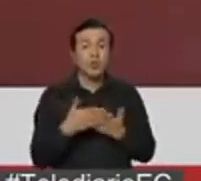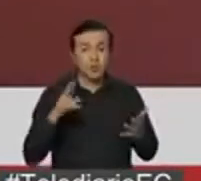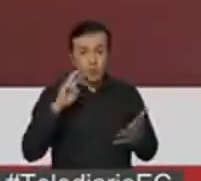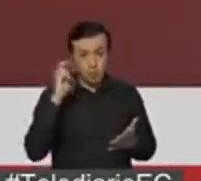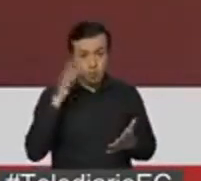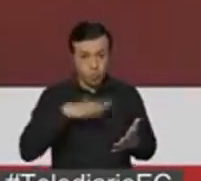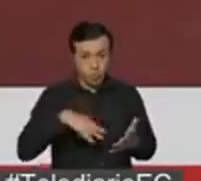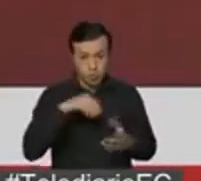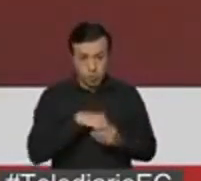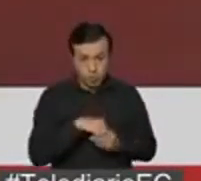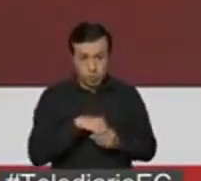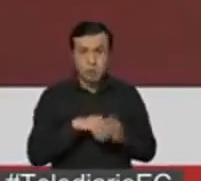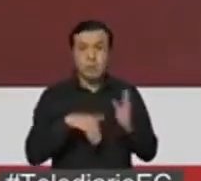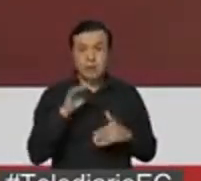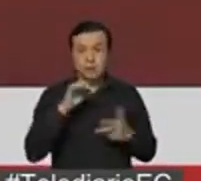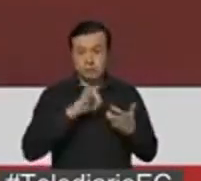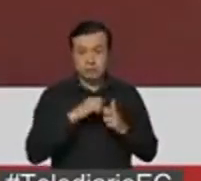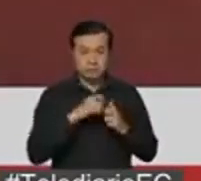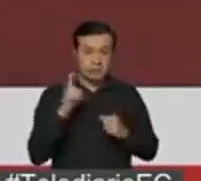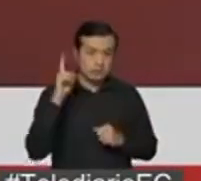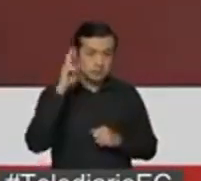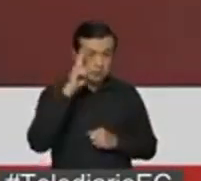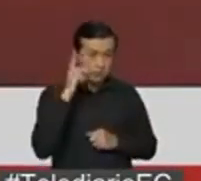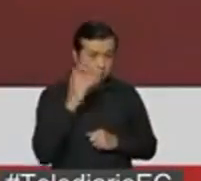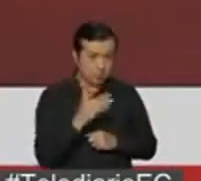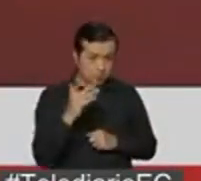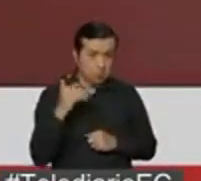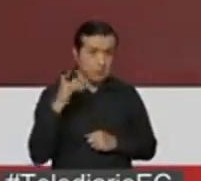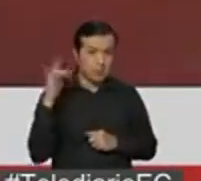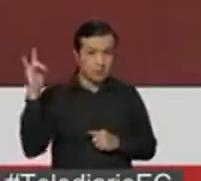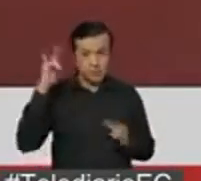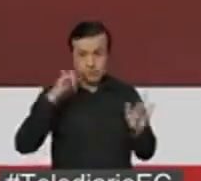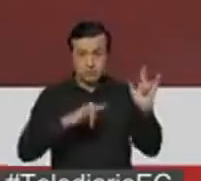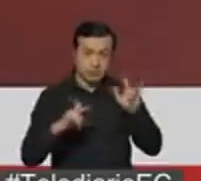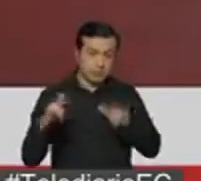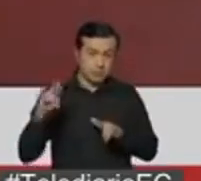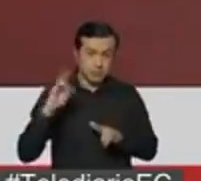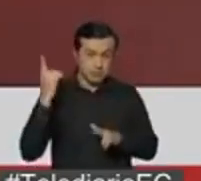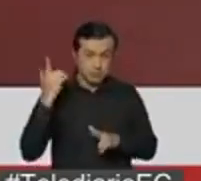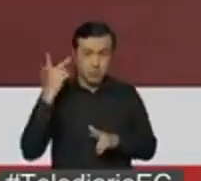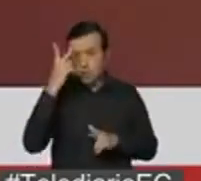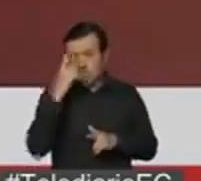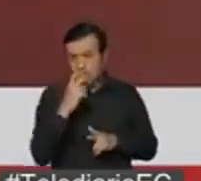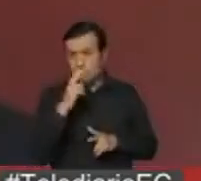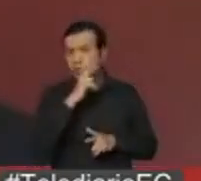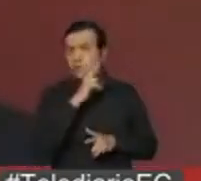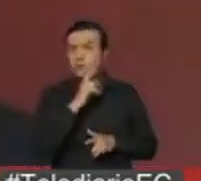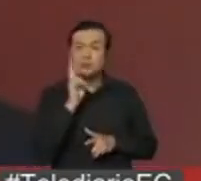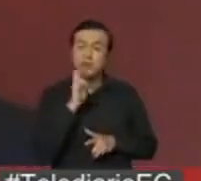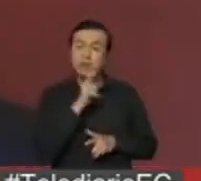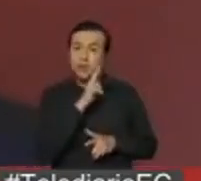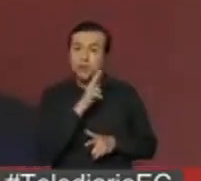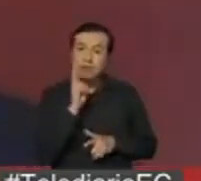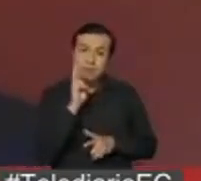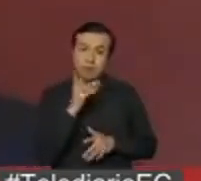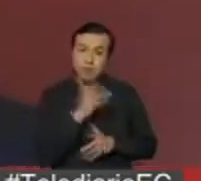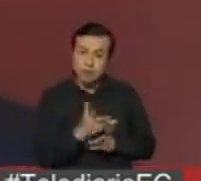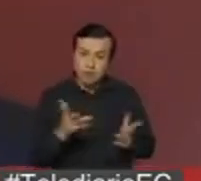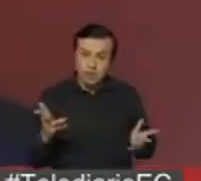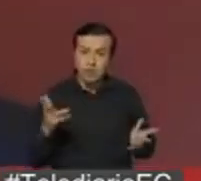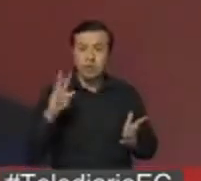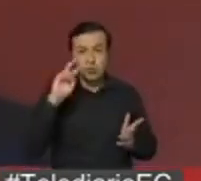sido más golpeados, y en eso se incluye también las aerolíneas, pero no solamente aerolíneas, son hoteles, restaurantes,